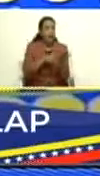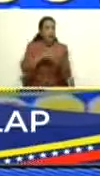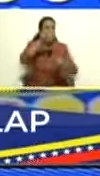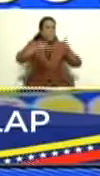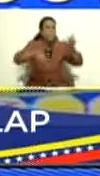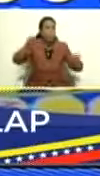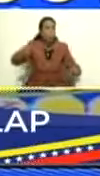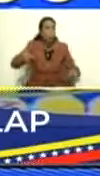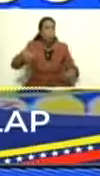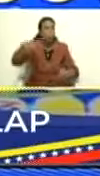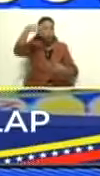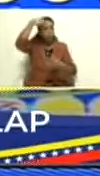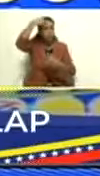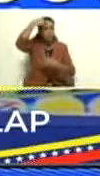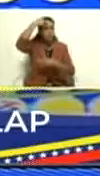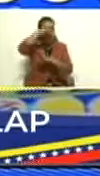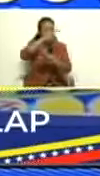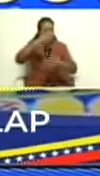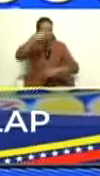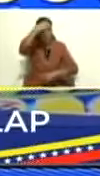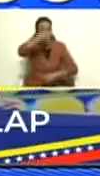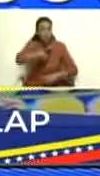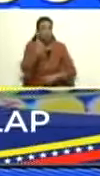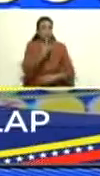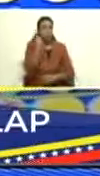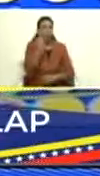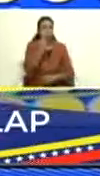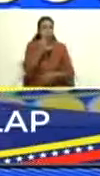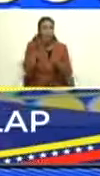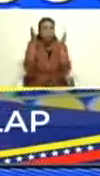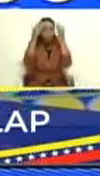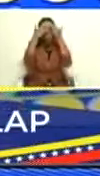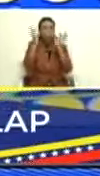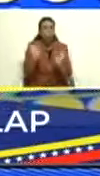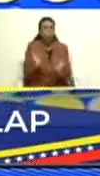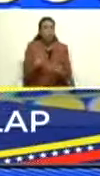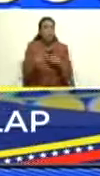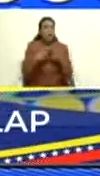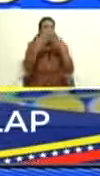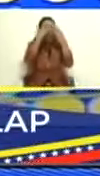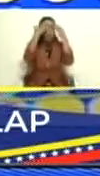deposita en los humanos no solo la cerrada noche del olvido,